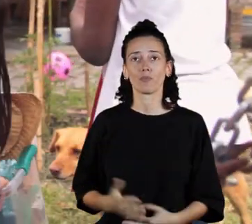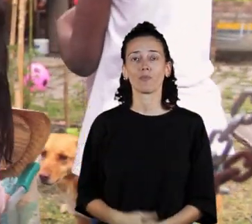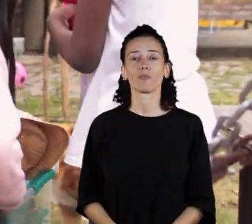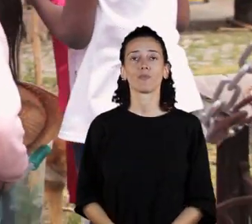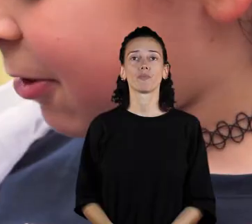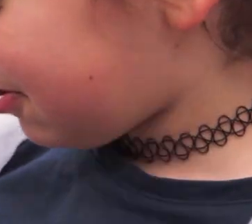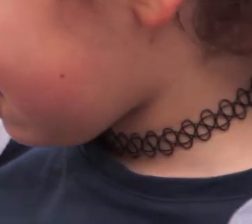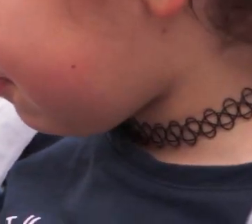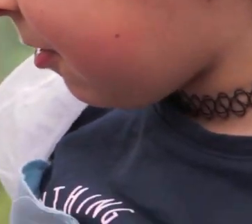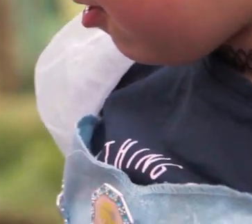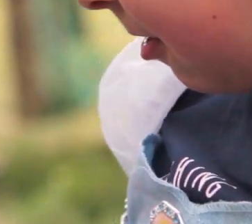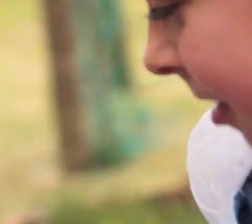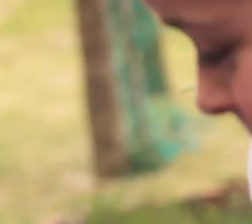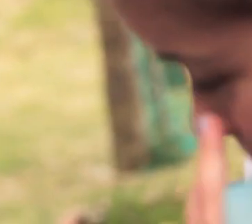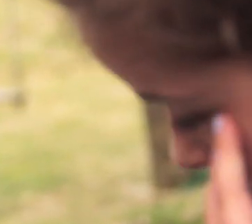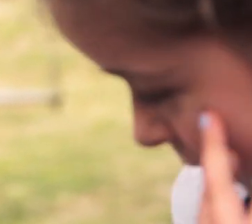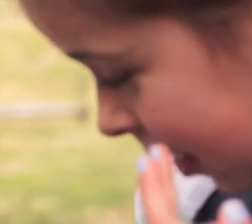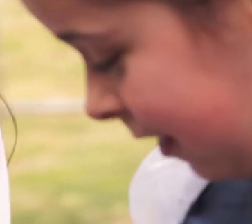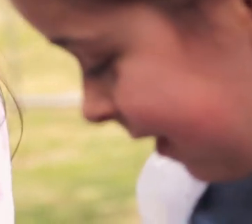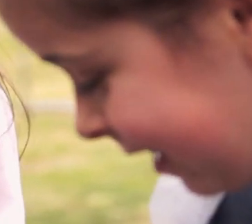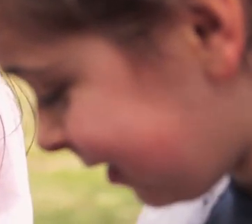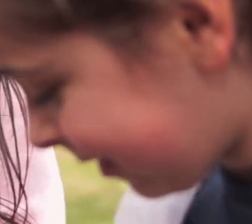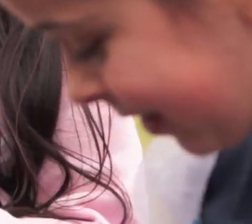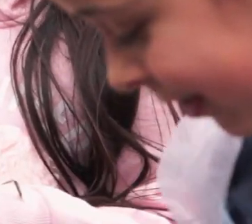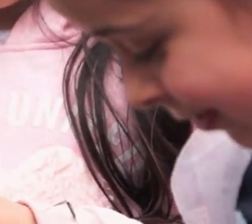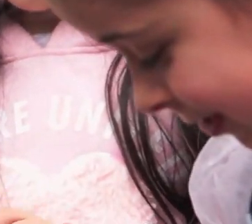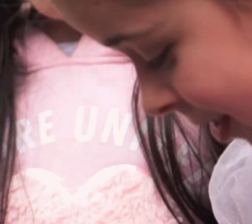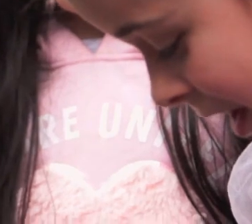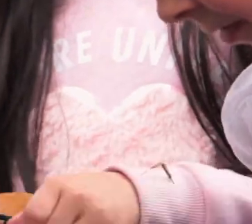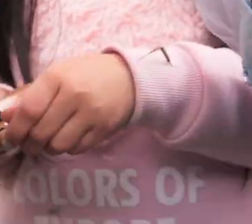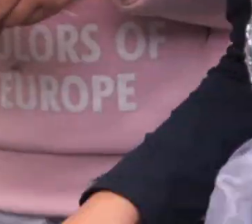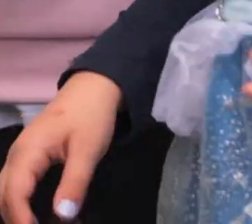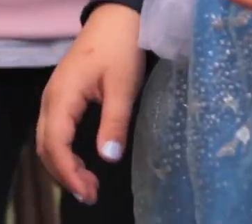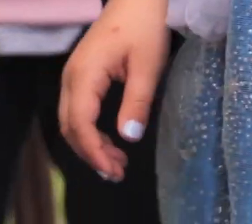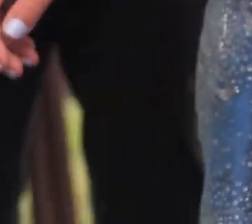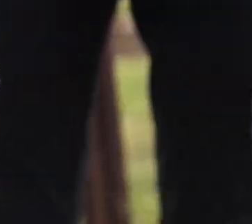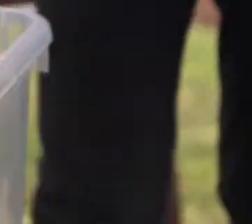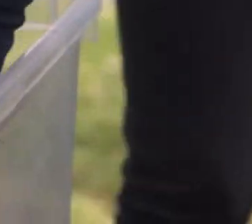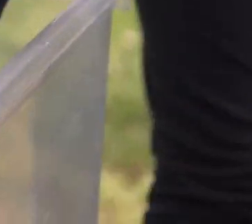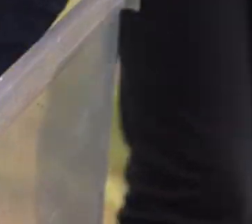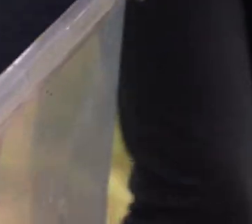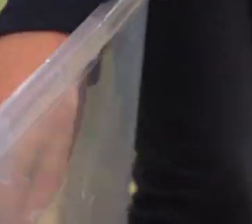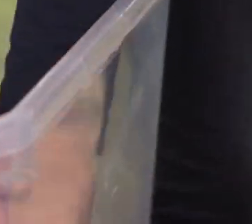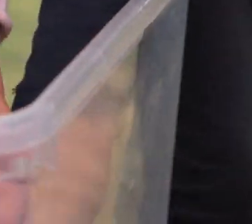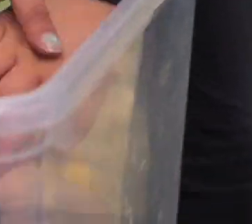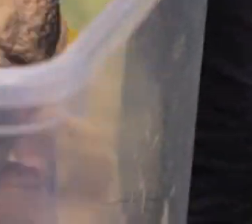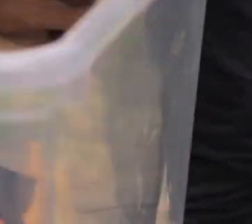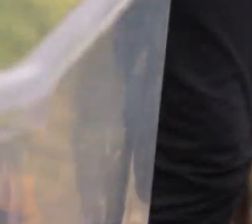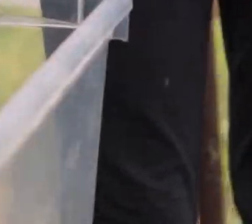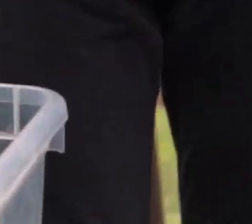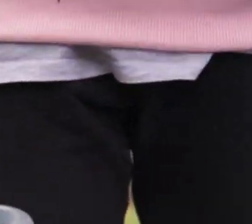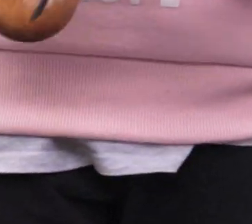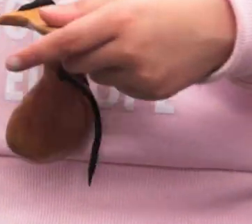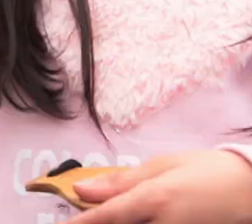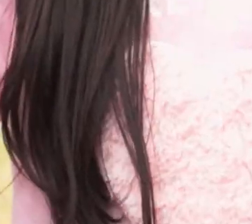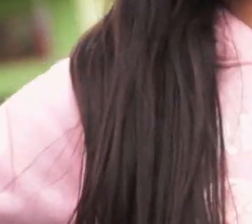sociedad en nosotros mismos o en nosotras mismas. El punto de todo esto que estamos hablando es que lo que acontece, además